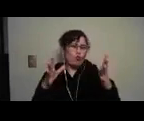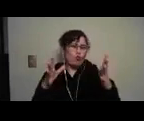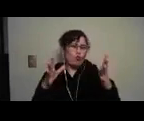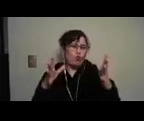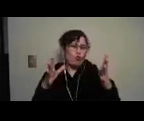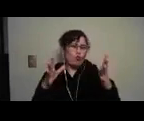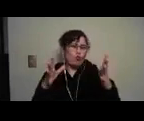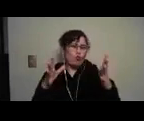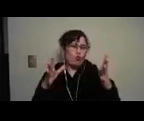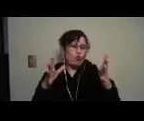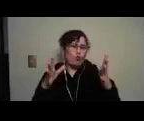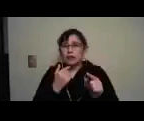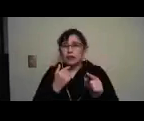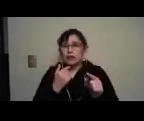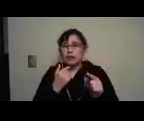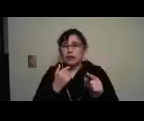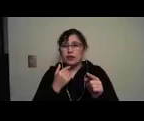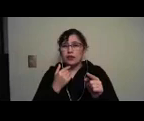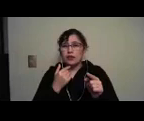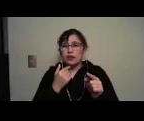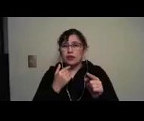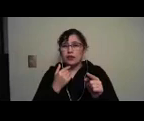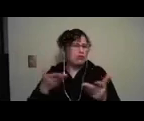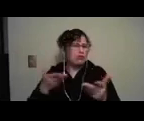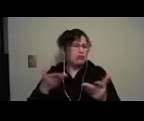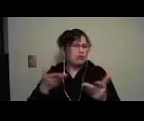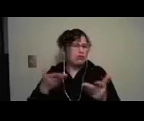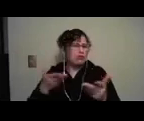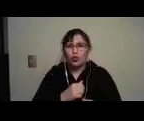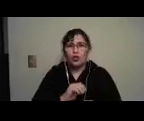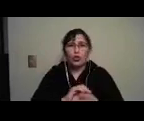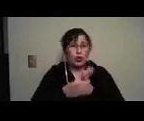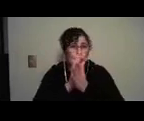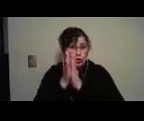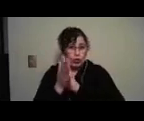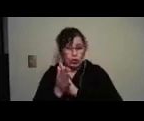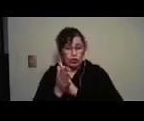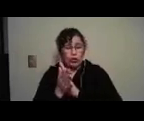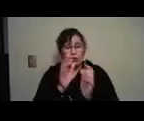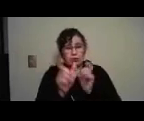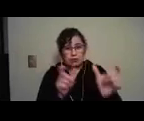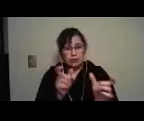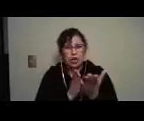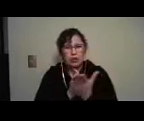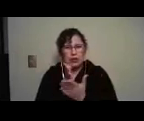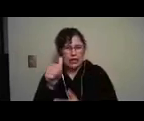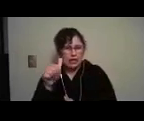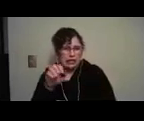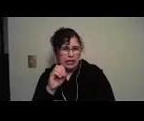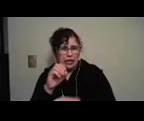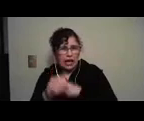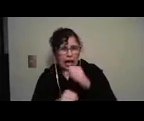de manera exponencial en la medida en que todos nos comenzamos a acercar a los 60 años de edad,